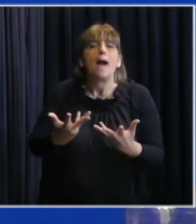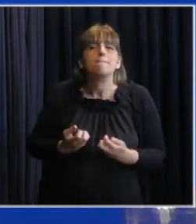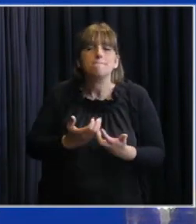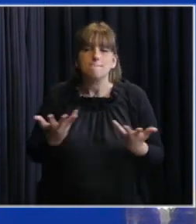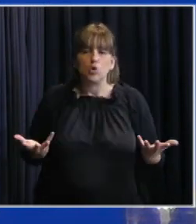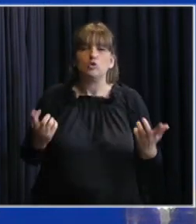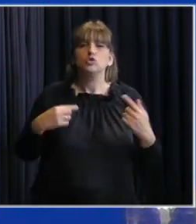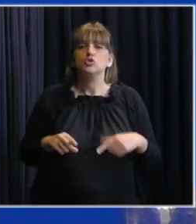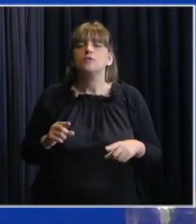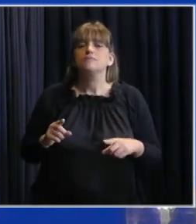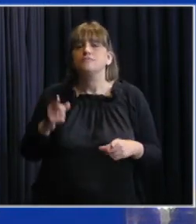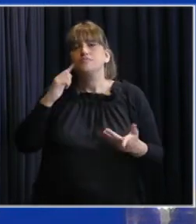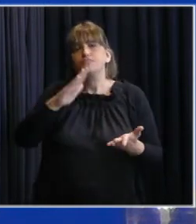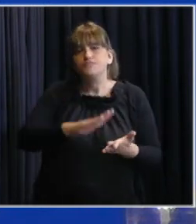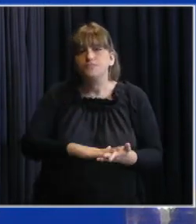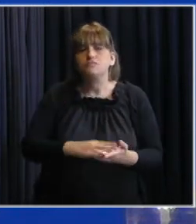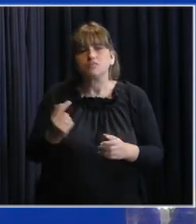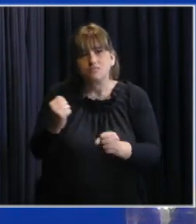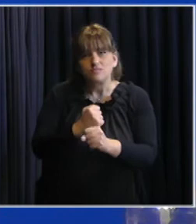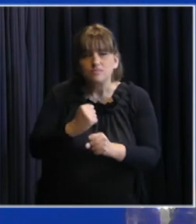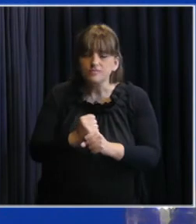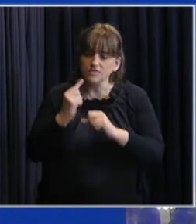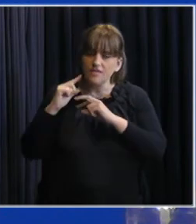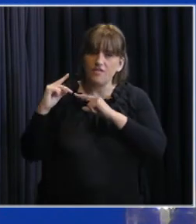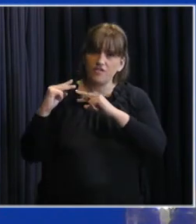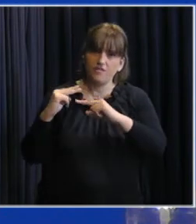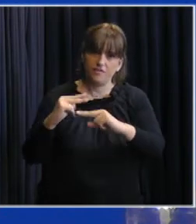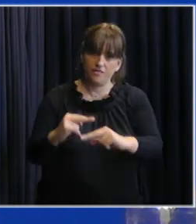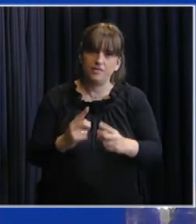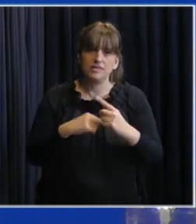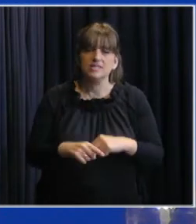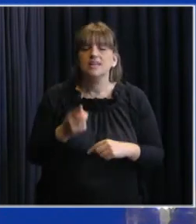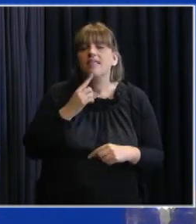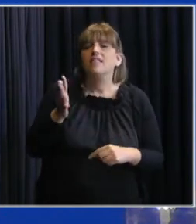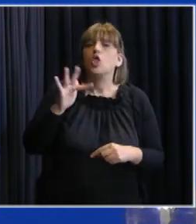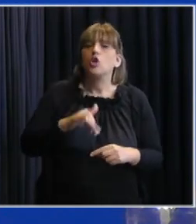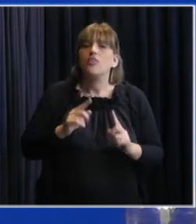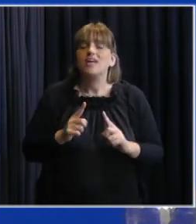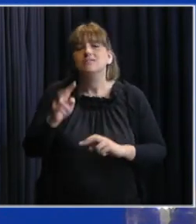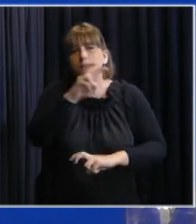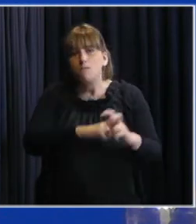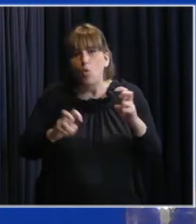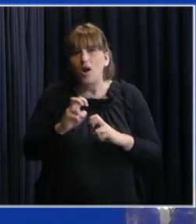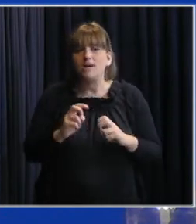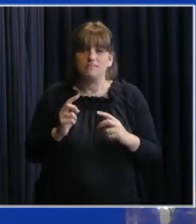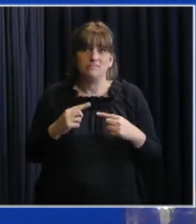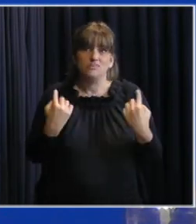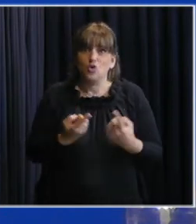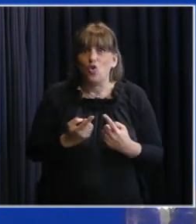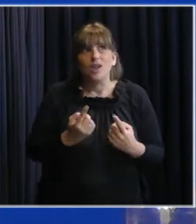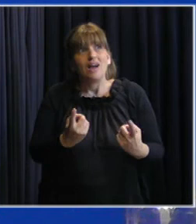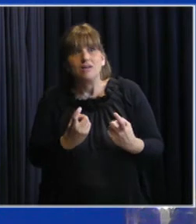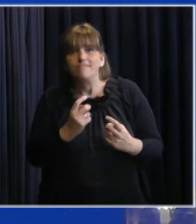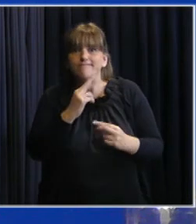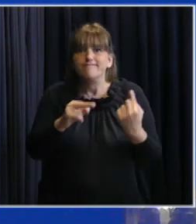en ese sentido es un trabajo permanente de todos los días buscar todos los recursos y estamos estableciendo